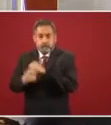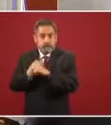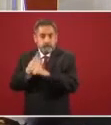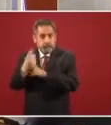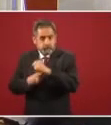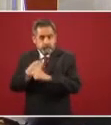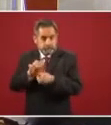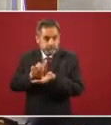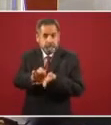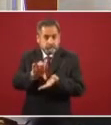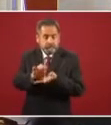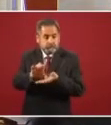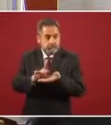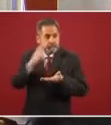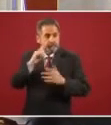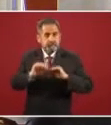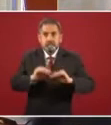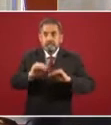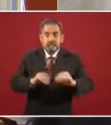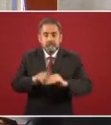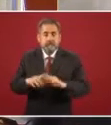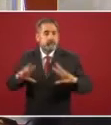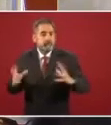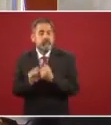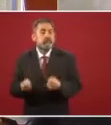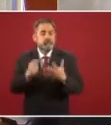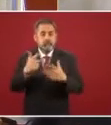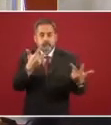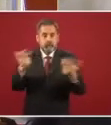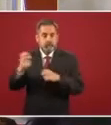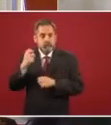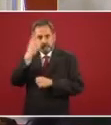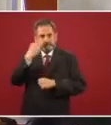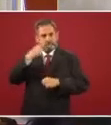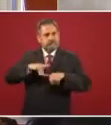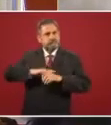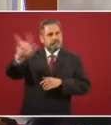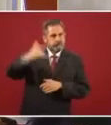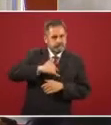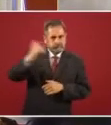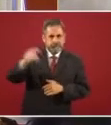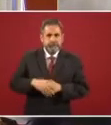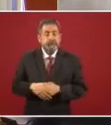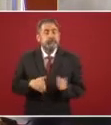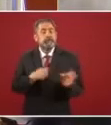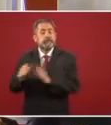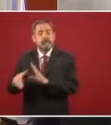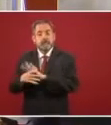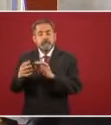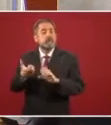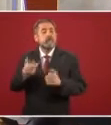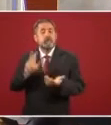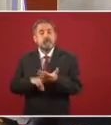operación del avión, considerando 800 horas. Y ahí adicional sacamos una columna donde está el